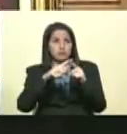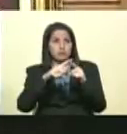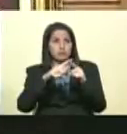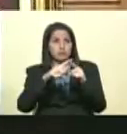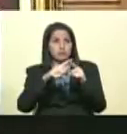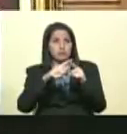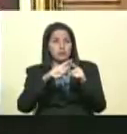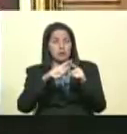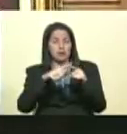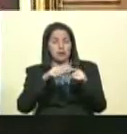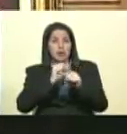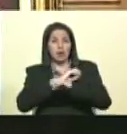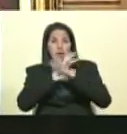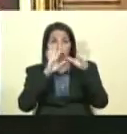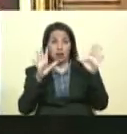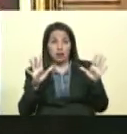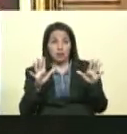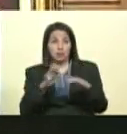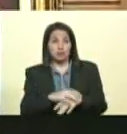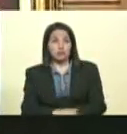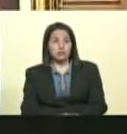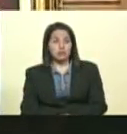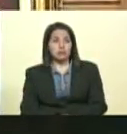el objetivo tiene que estar claro.